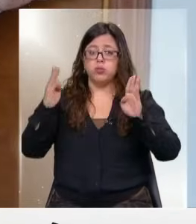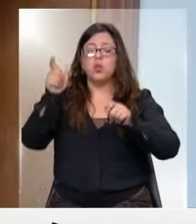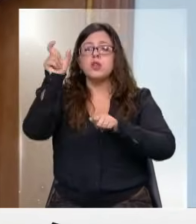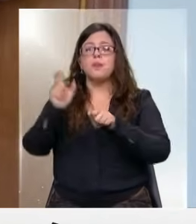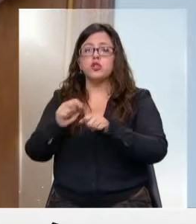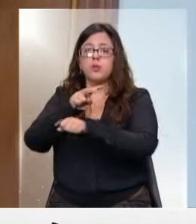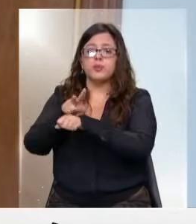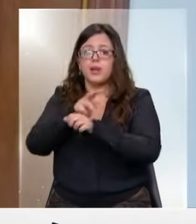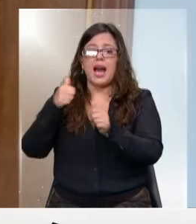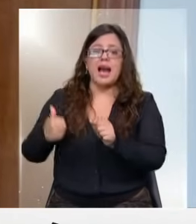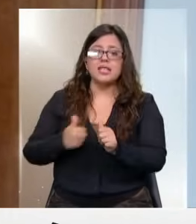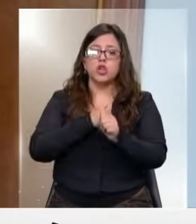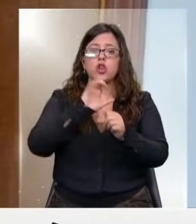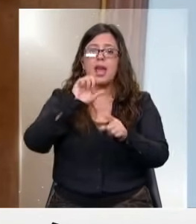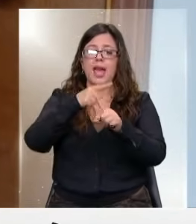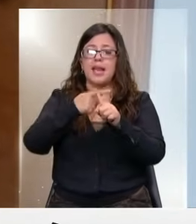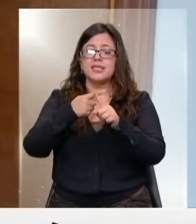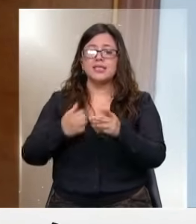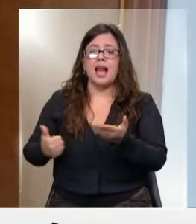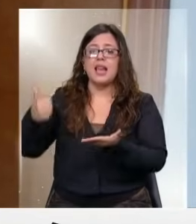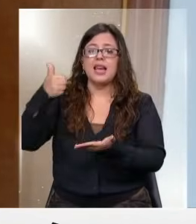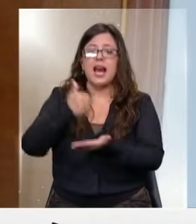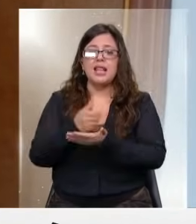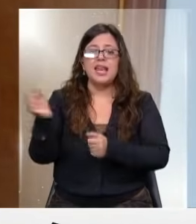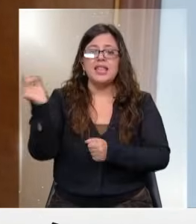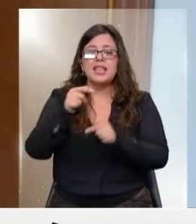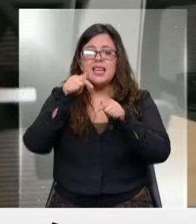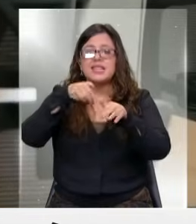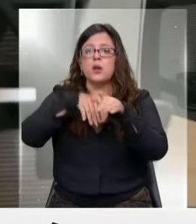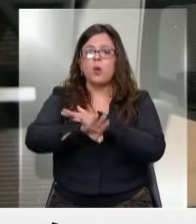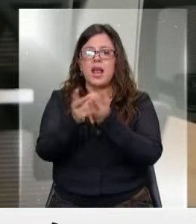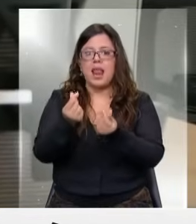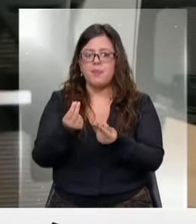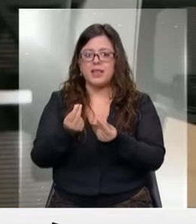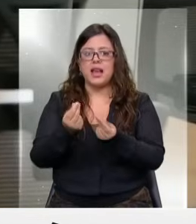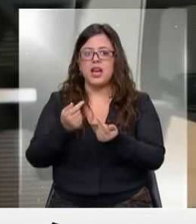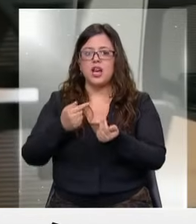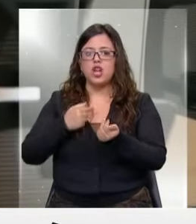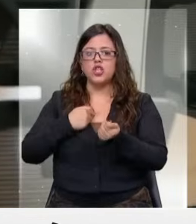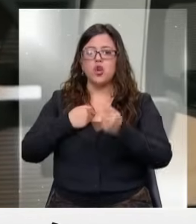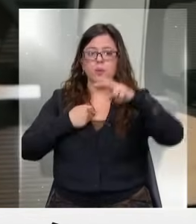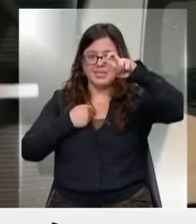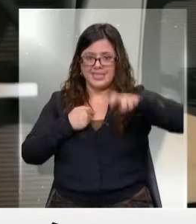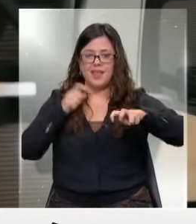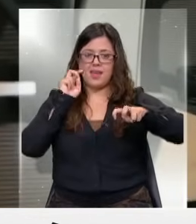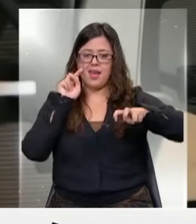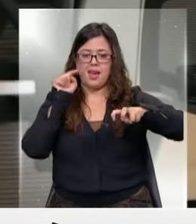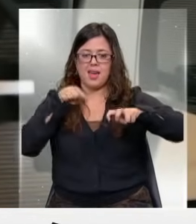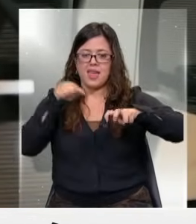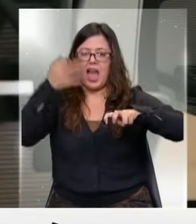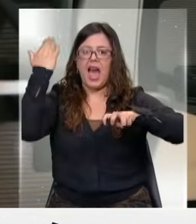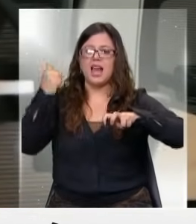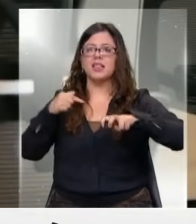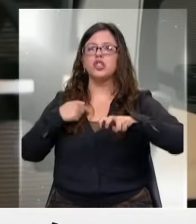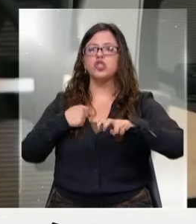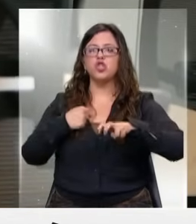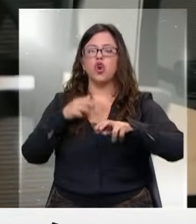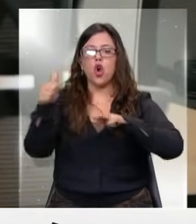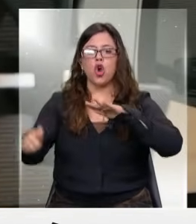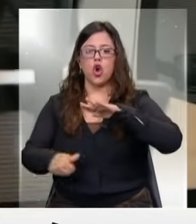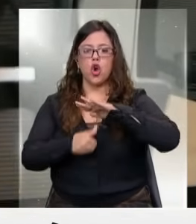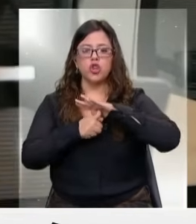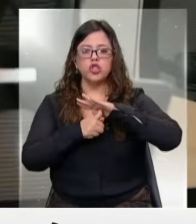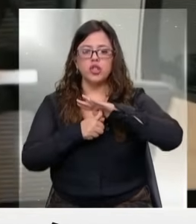testigos que era asesor del exalcalde. ¿Ya? Y que cuenta que aquí se guardaba la plata. Yo me sentaba aquí cuando era concejal